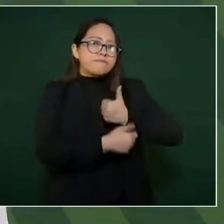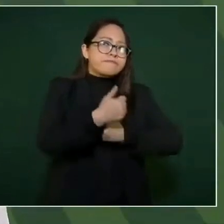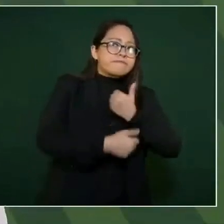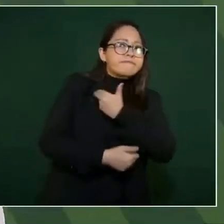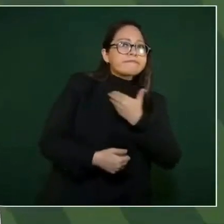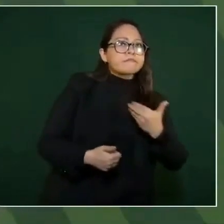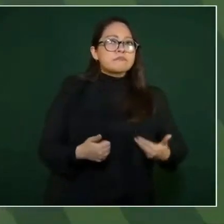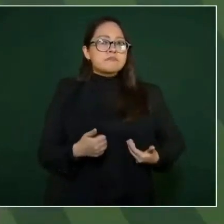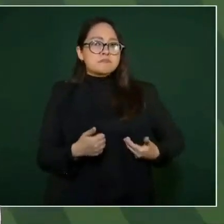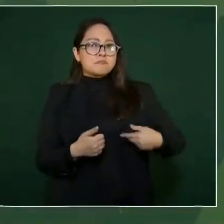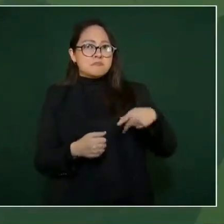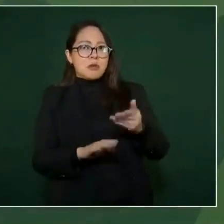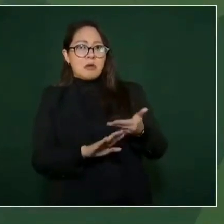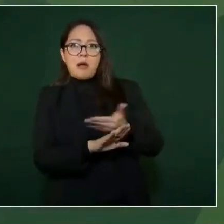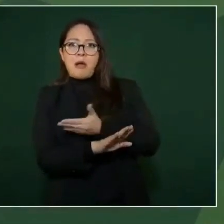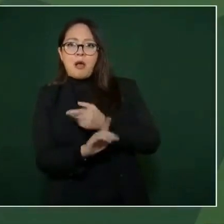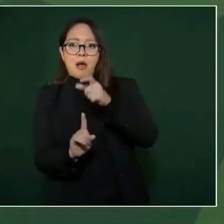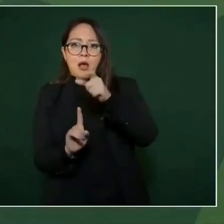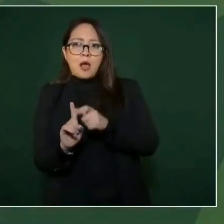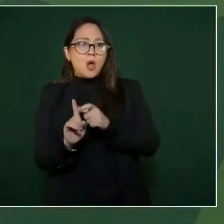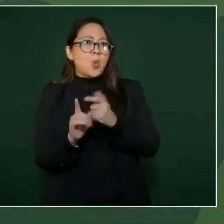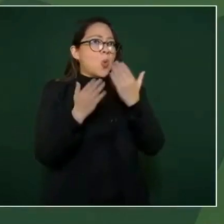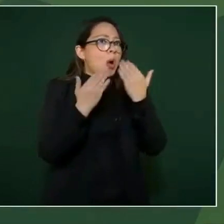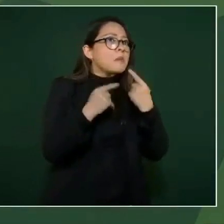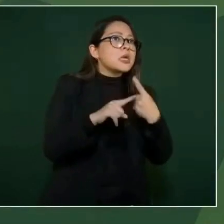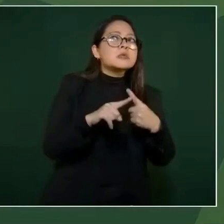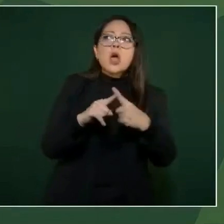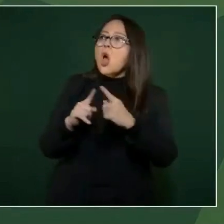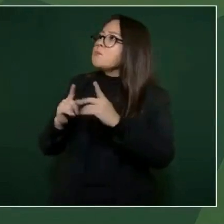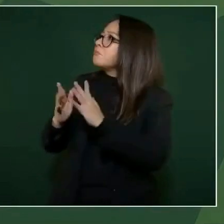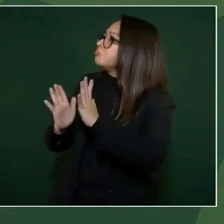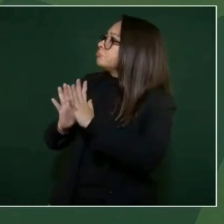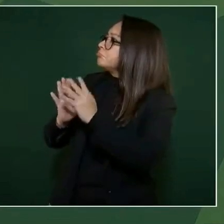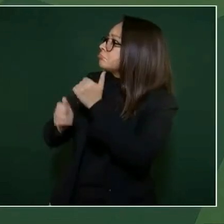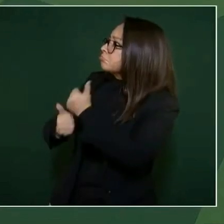sin tener competidor.